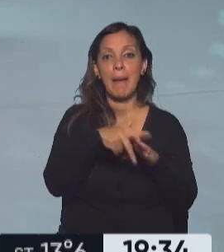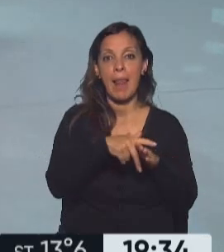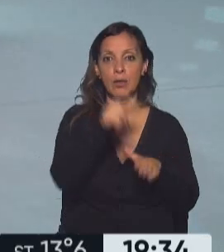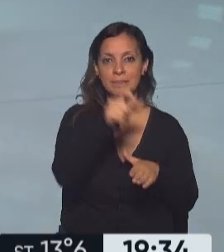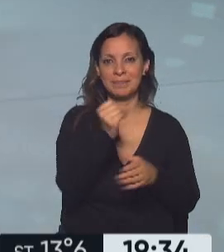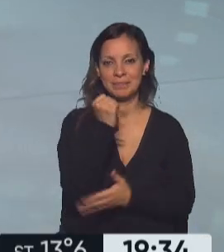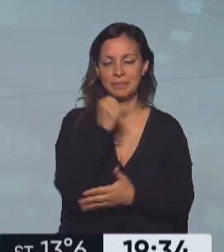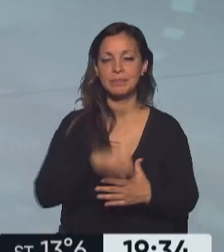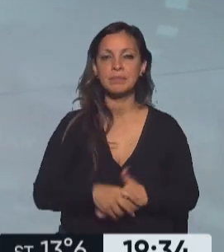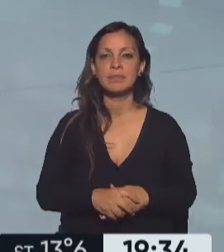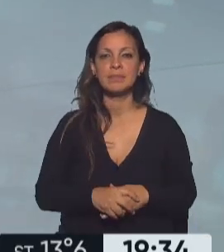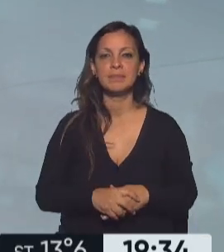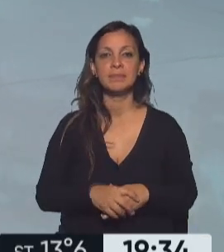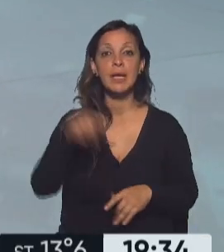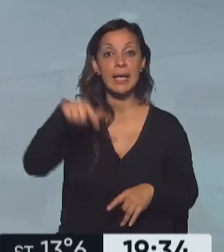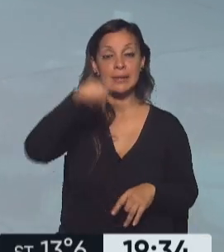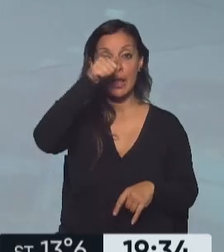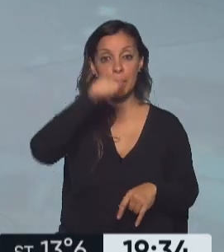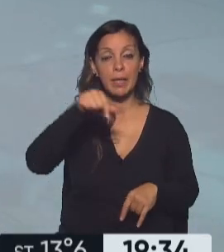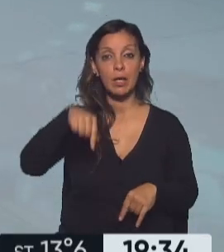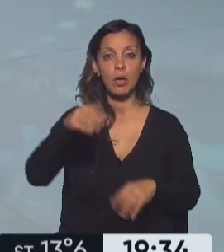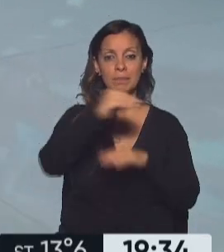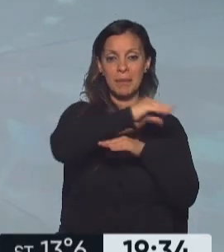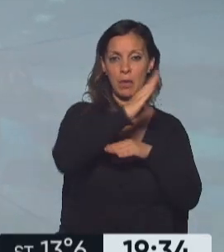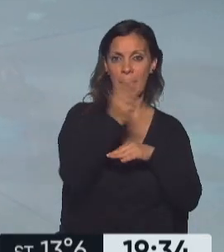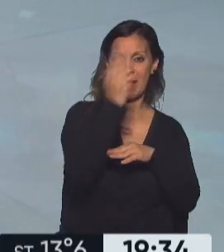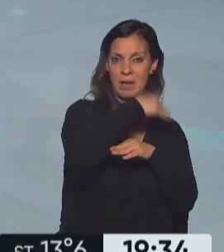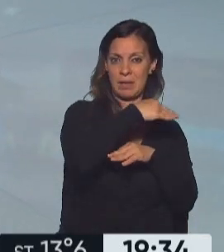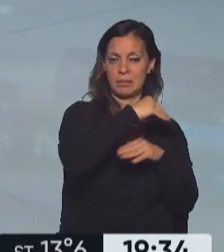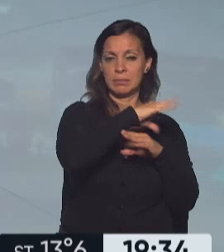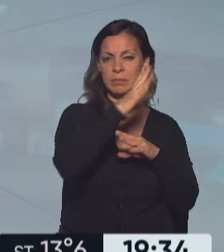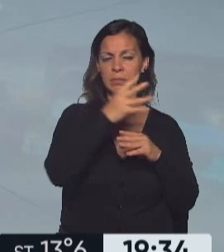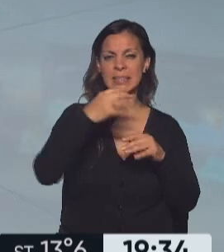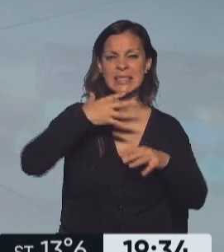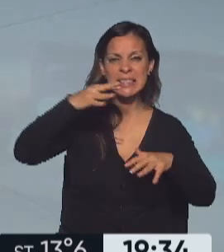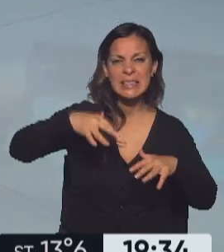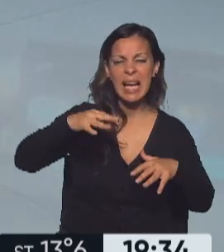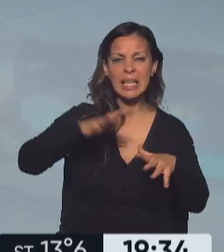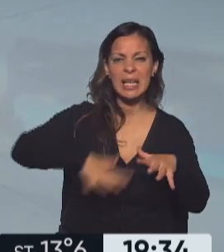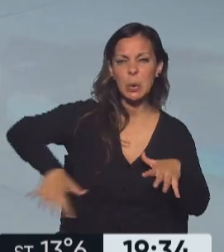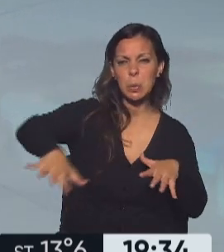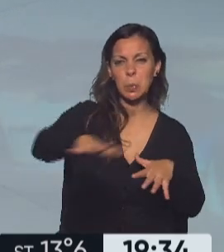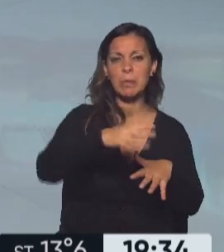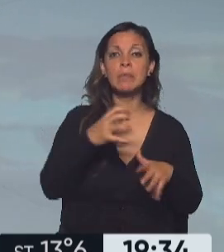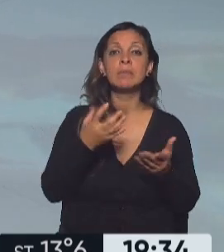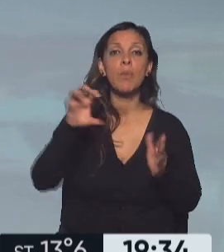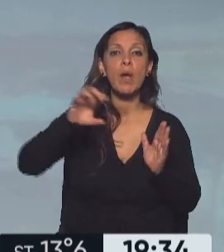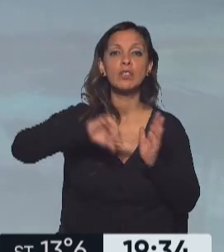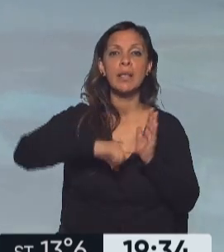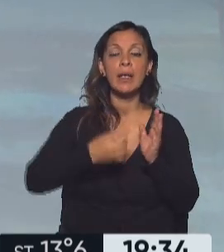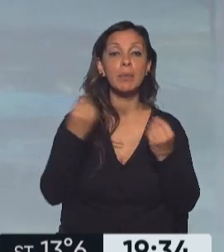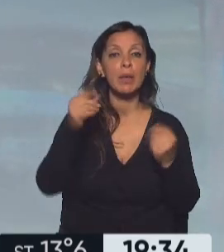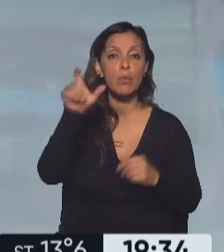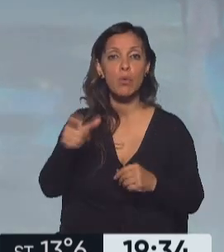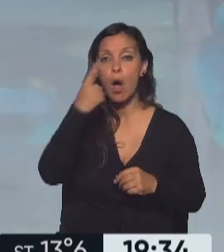y este domingo estamos transitando comenzó a la madrugada con un hecho policial un hecho de sangre en la ciudad de buenos aires porque un hombre fue apuñalado